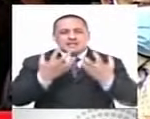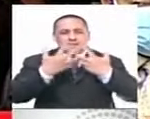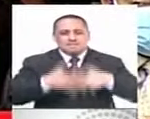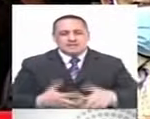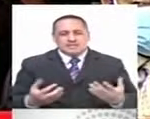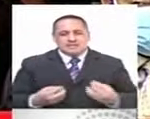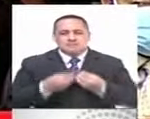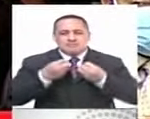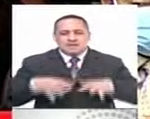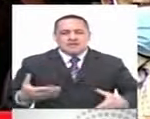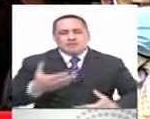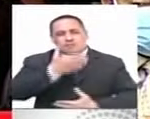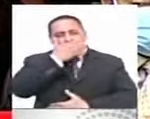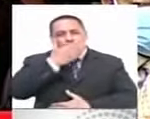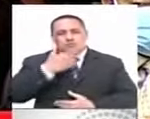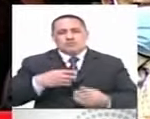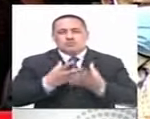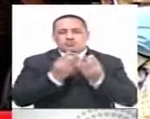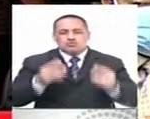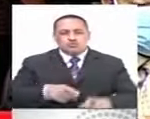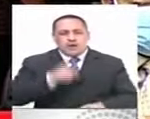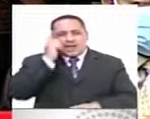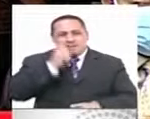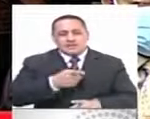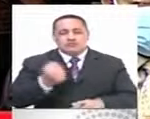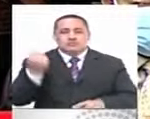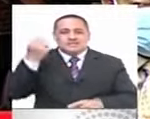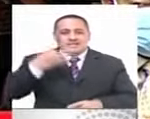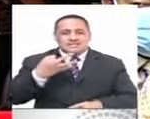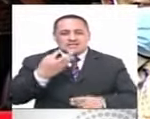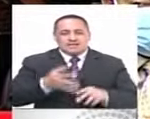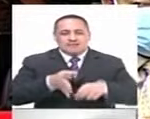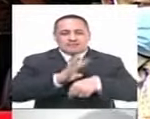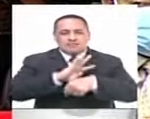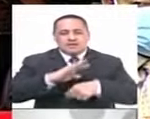secuestros. Y sigue la amenaza de una tercera ola.